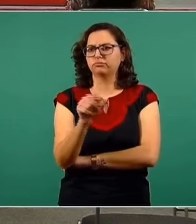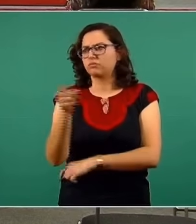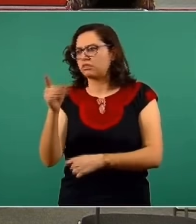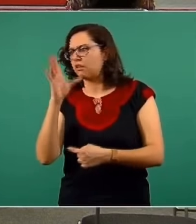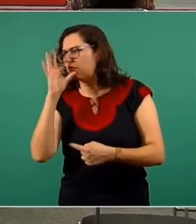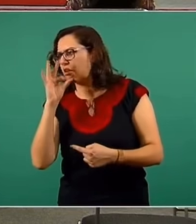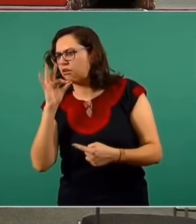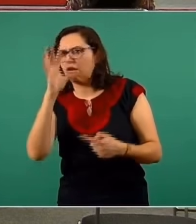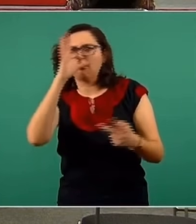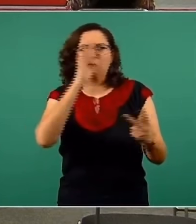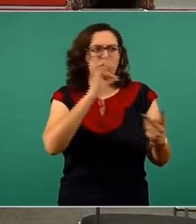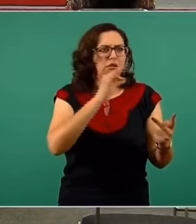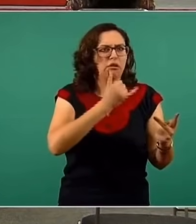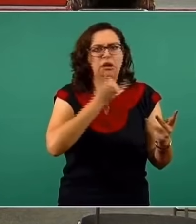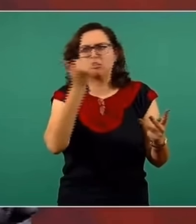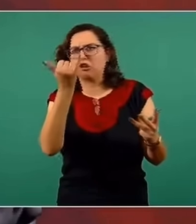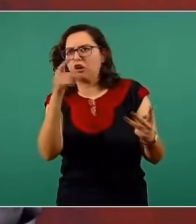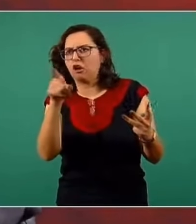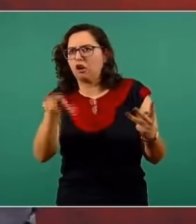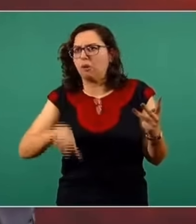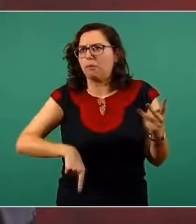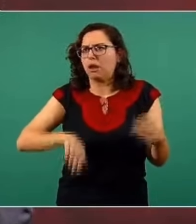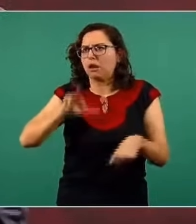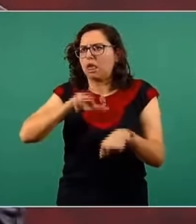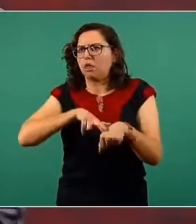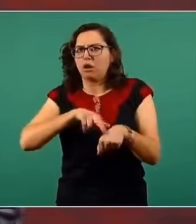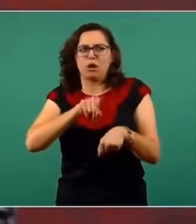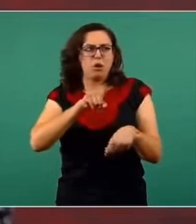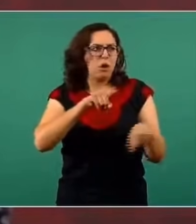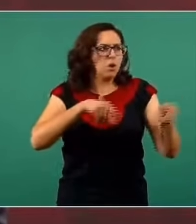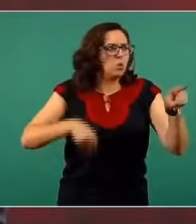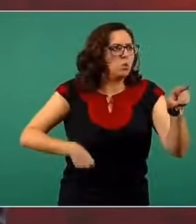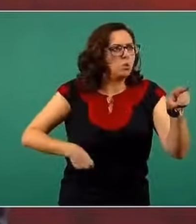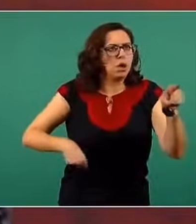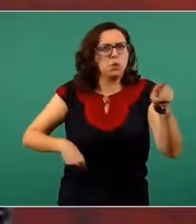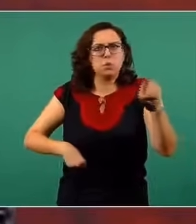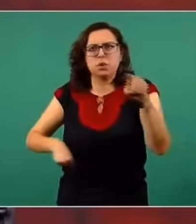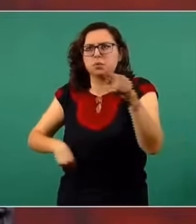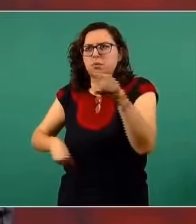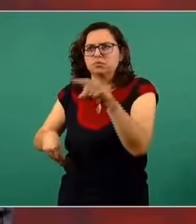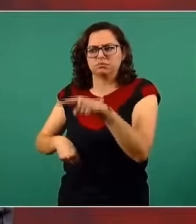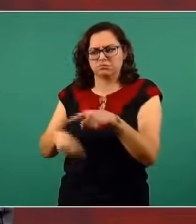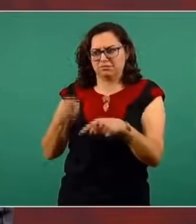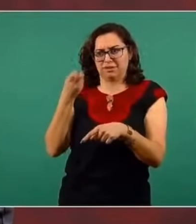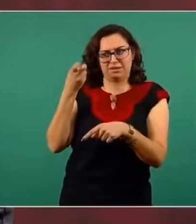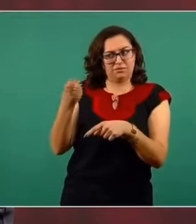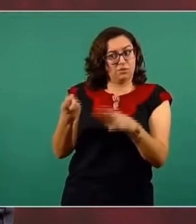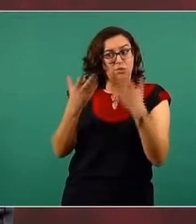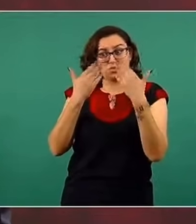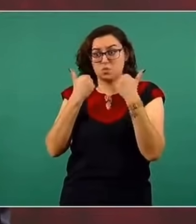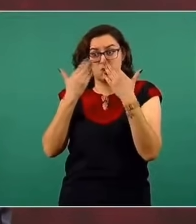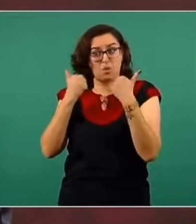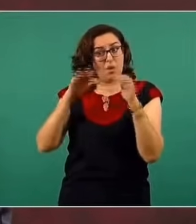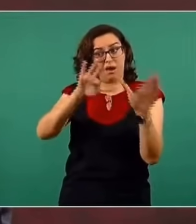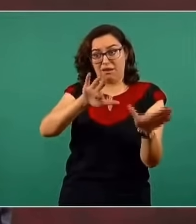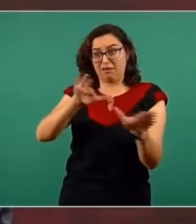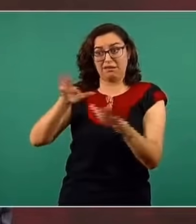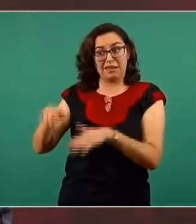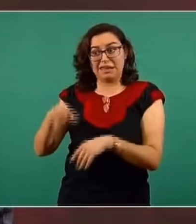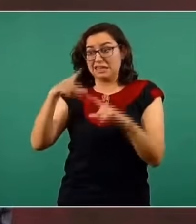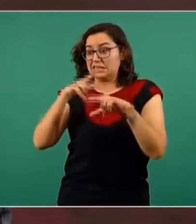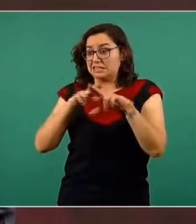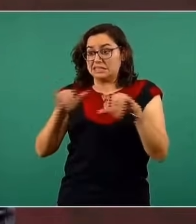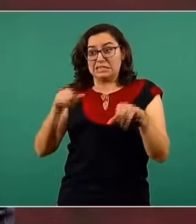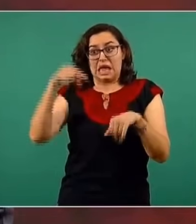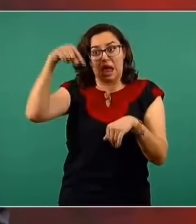esto, falló aquello, falló el gobernador, falló la… no hay tal cosa. La epidemia, y esto la